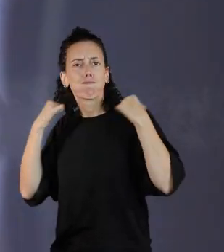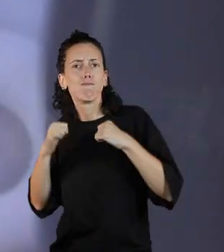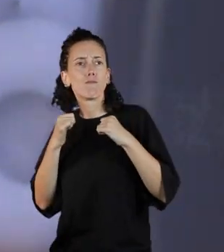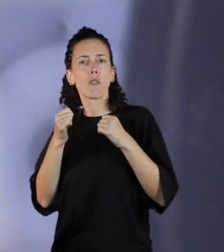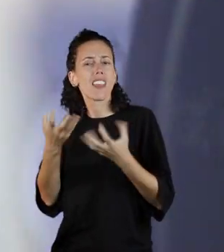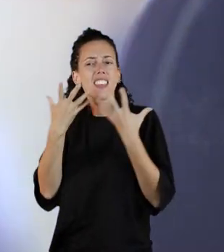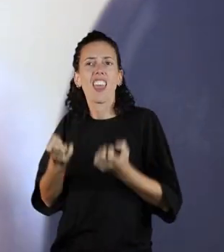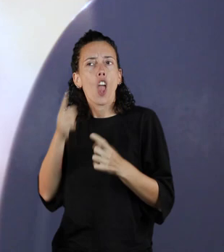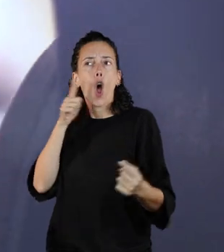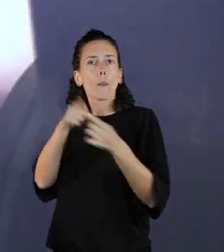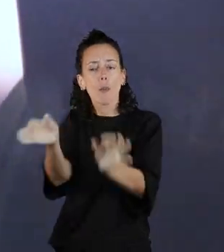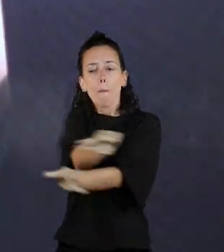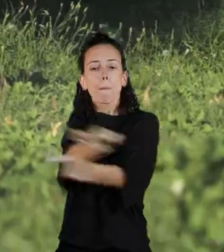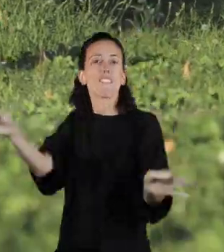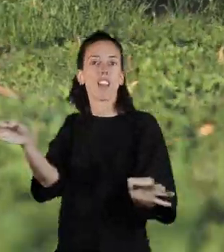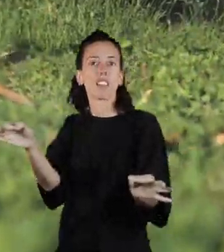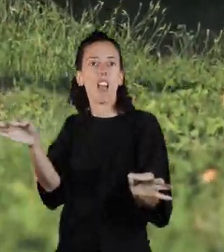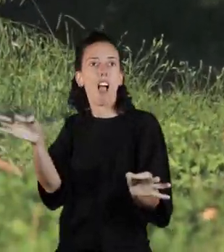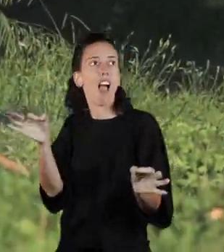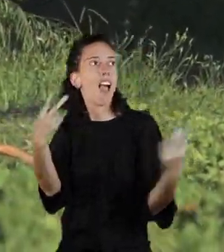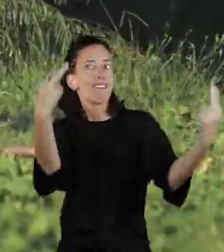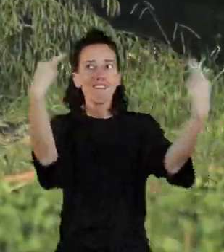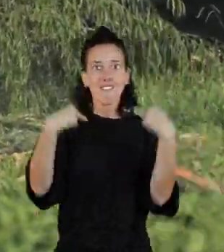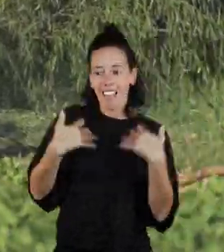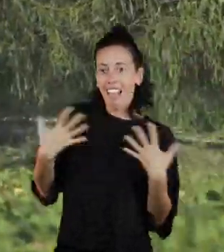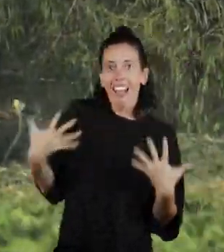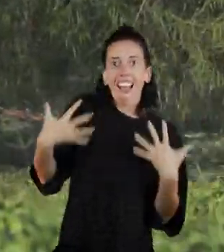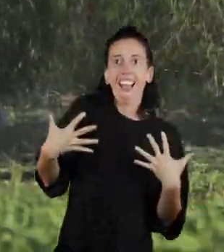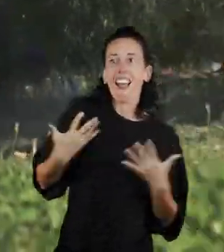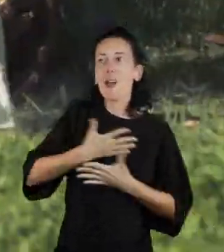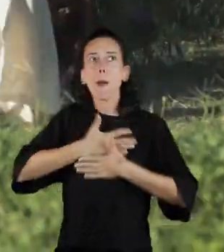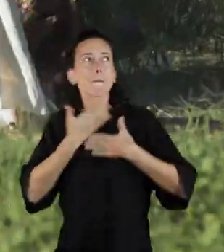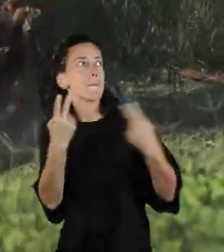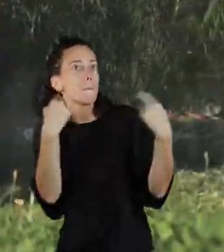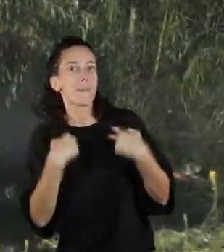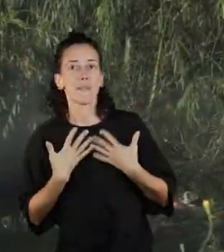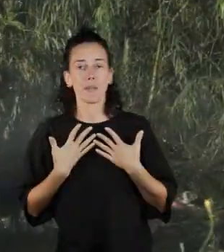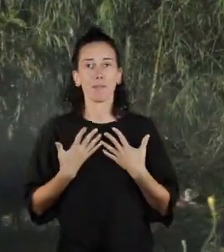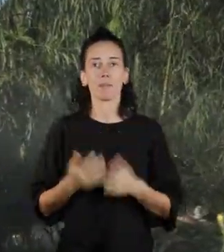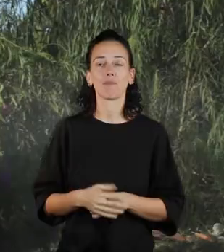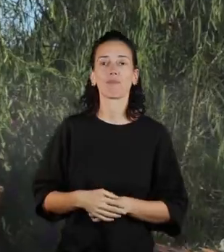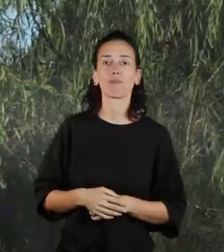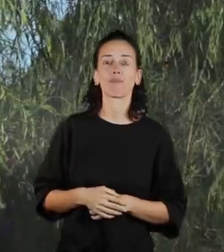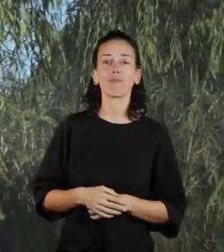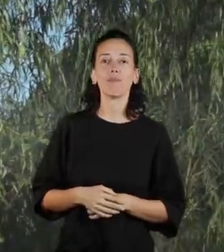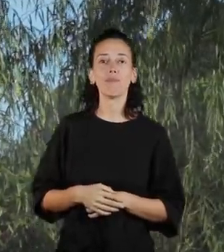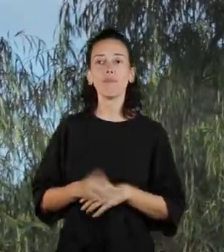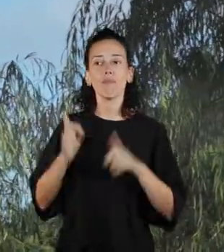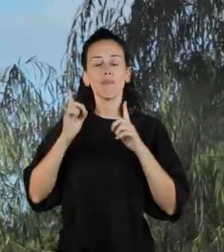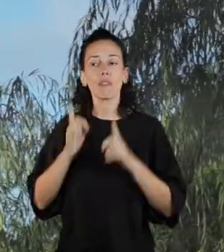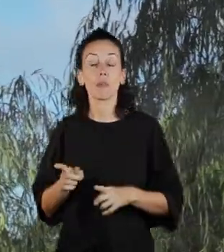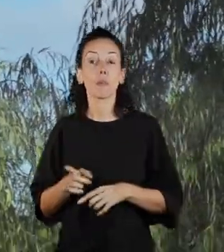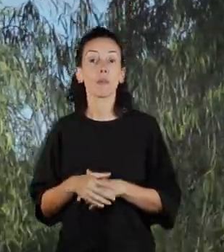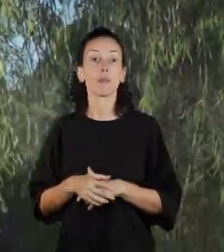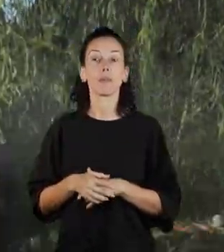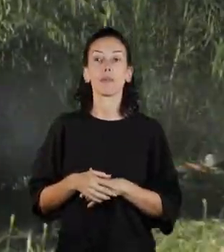Y buscaba la perfección para ser aceptada, amada, querida. Y a la vez que